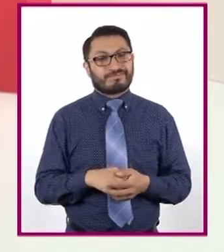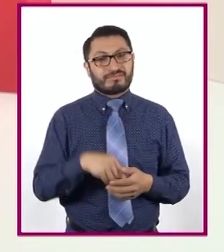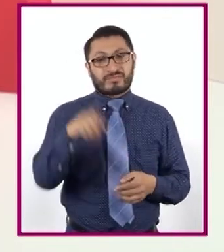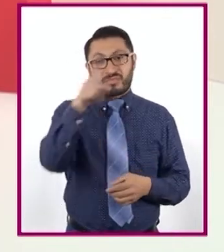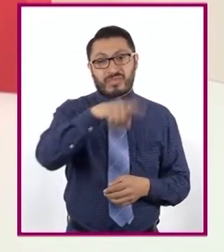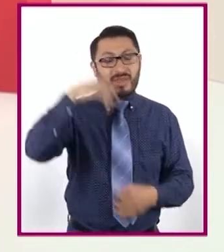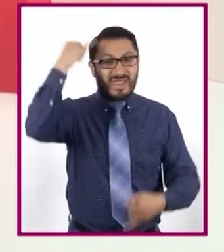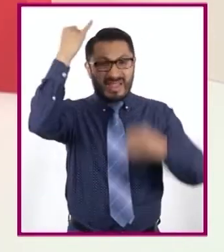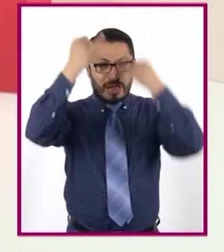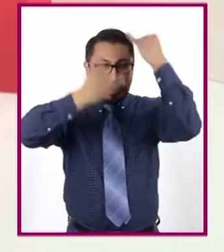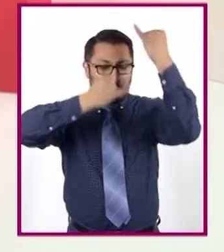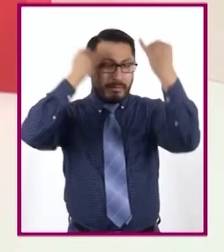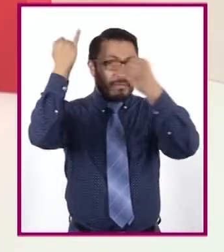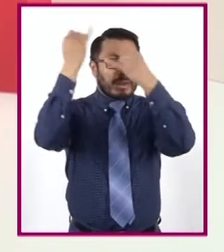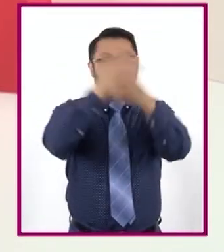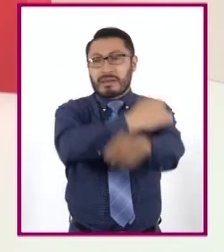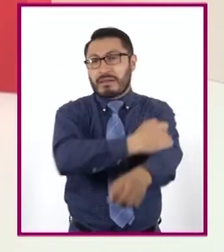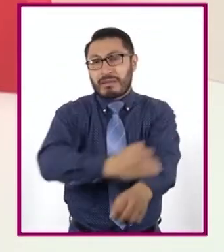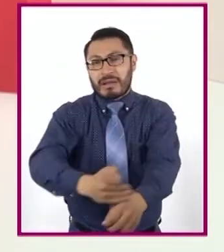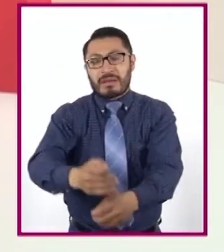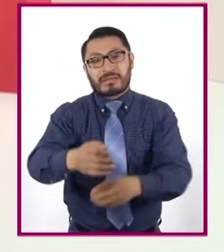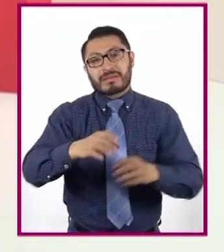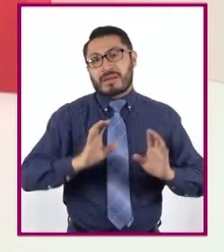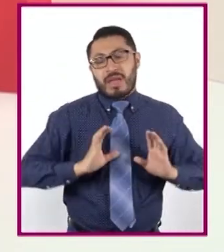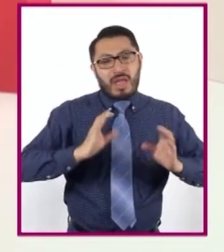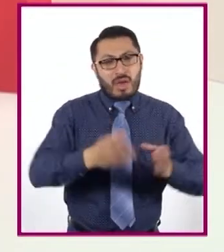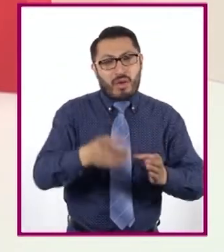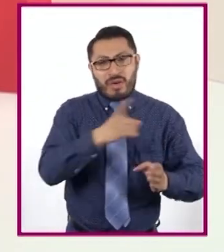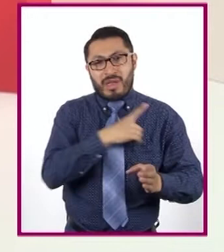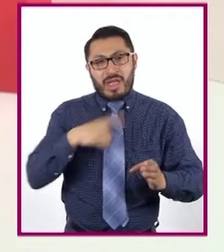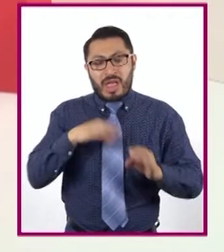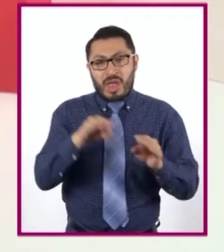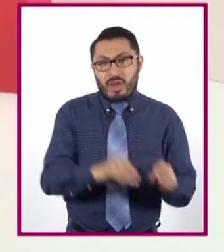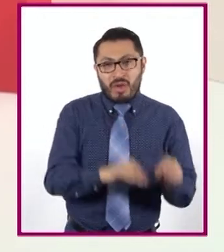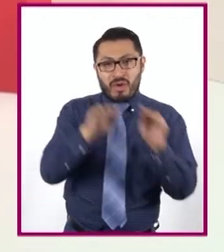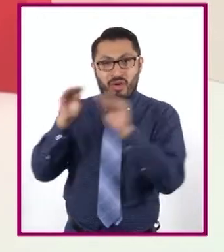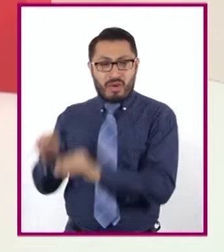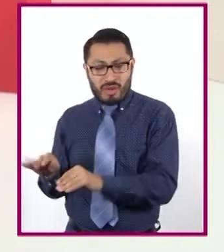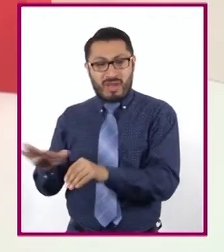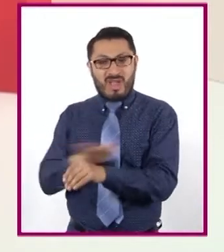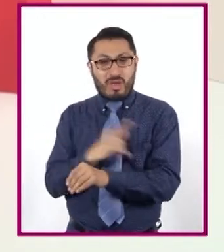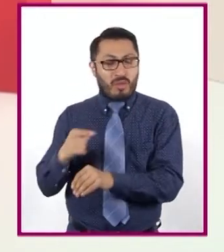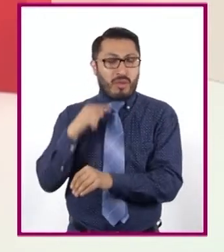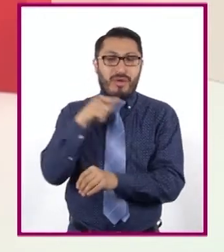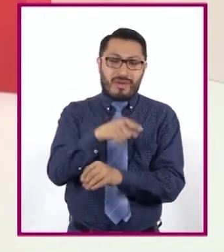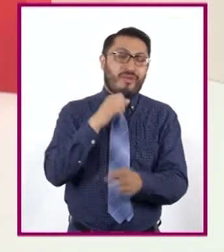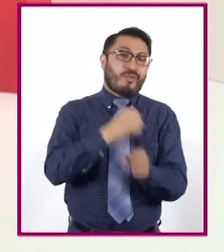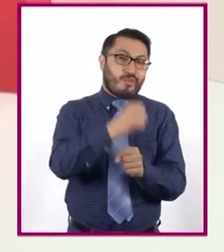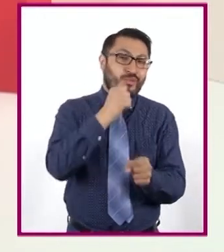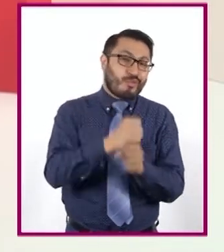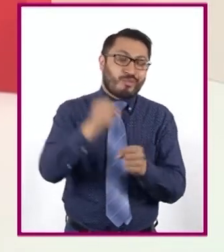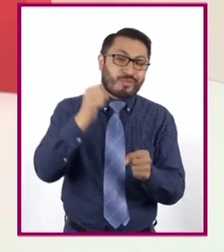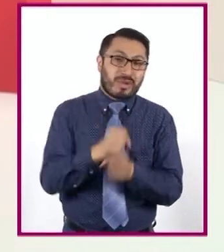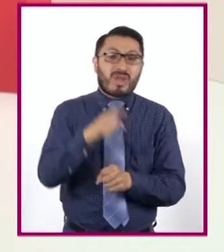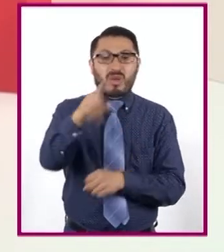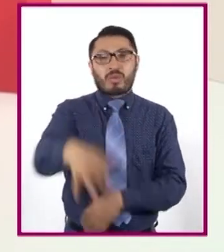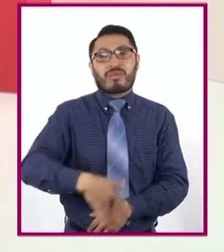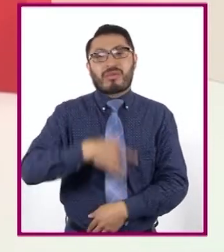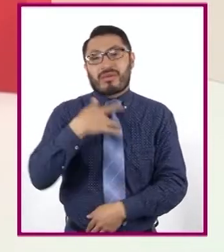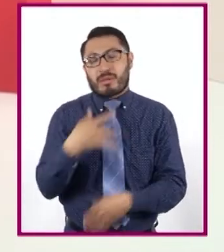el caso de familias o poblados que deben dejar su lugar por problemas de violencia. ¿Ustedes cómo se